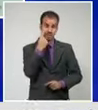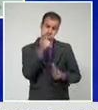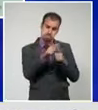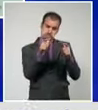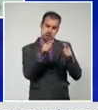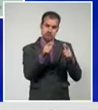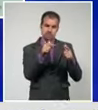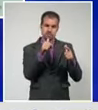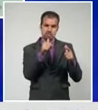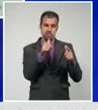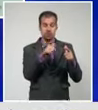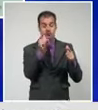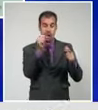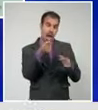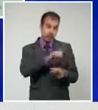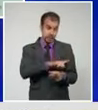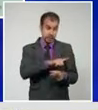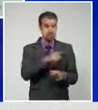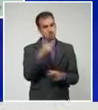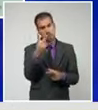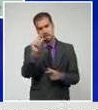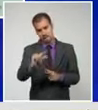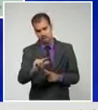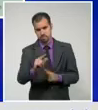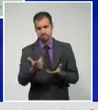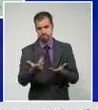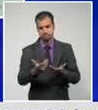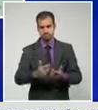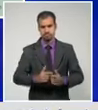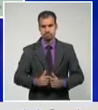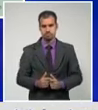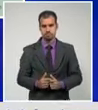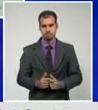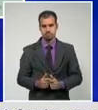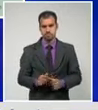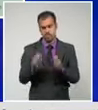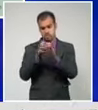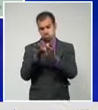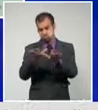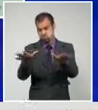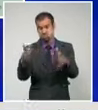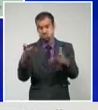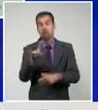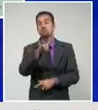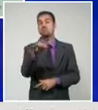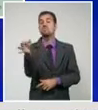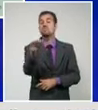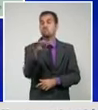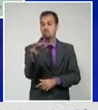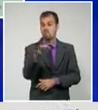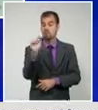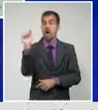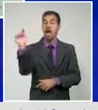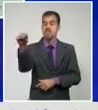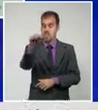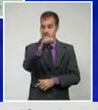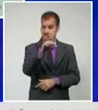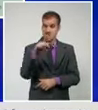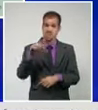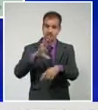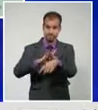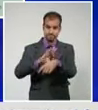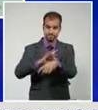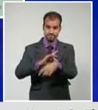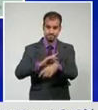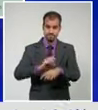una dispersión que abarca en el día de ayer a 9 de sus 11 municipios, una